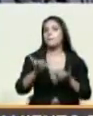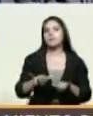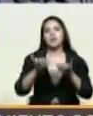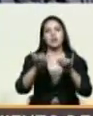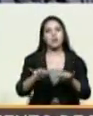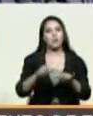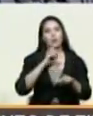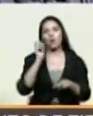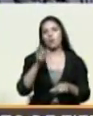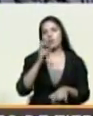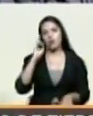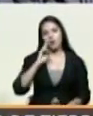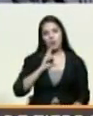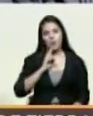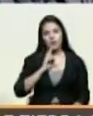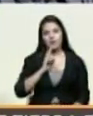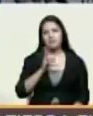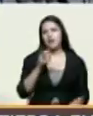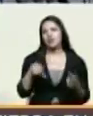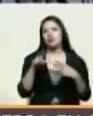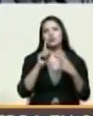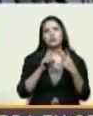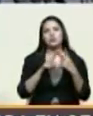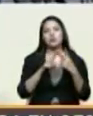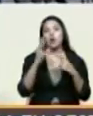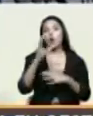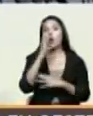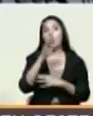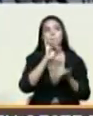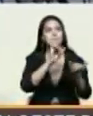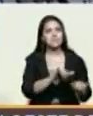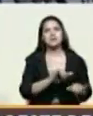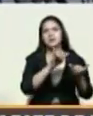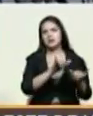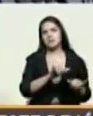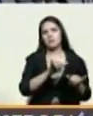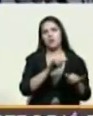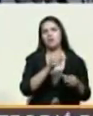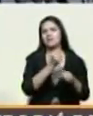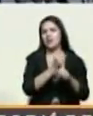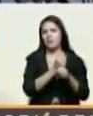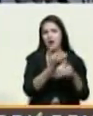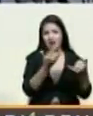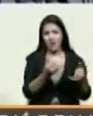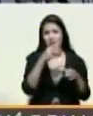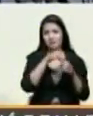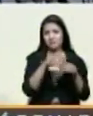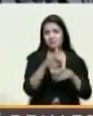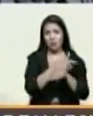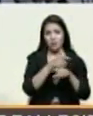que odiaron a Bolívar en Santa Marta y en Colombia, son los mismos que gobiernan Colombia en este momento.